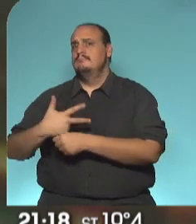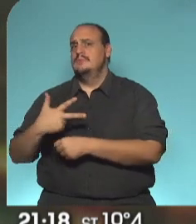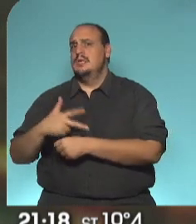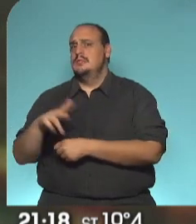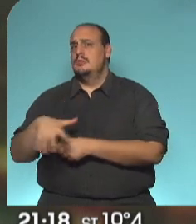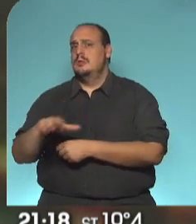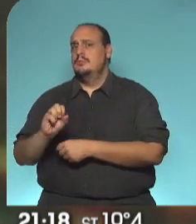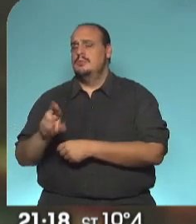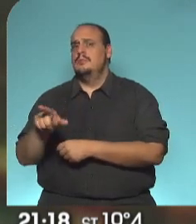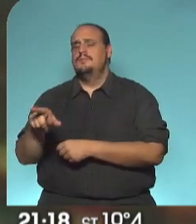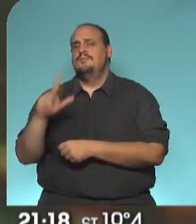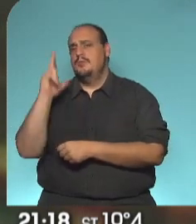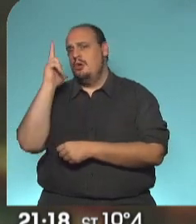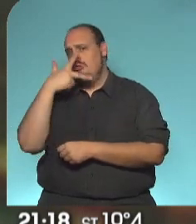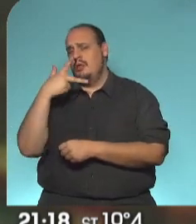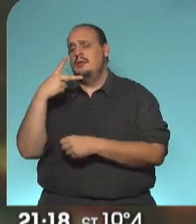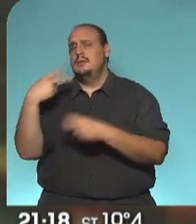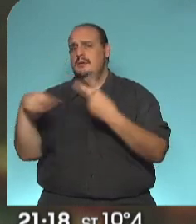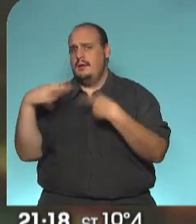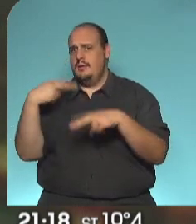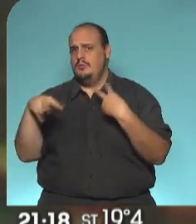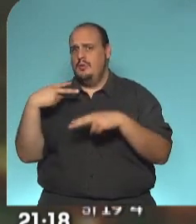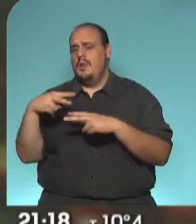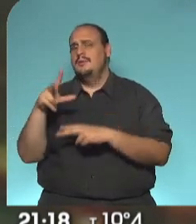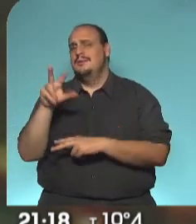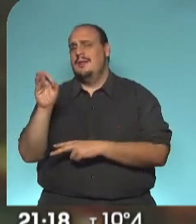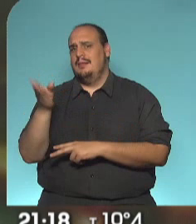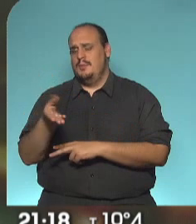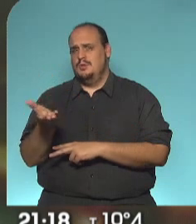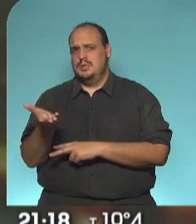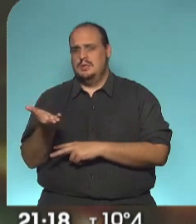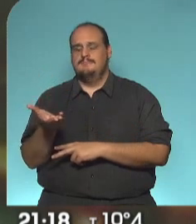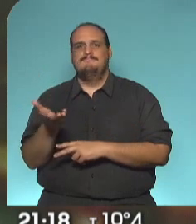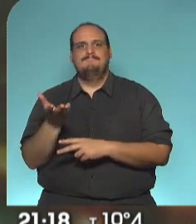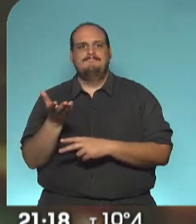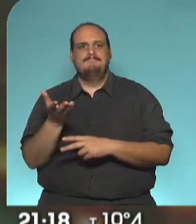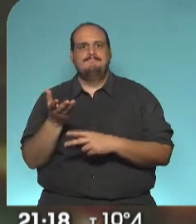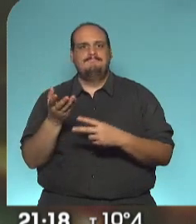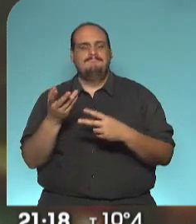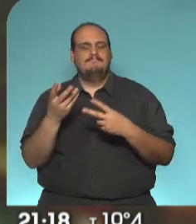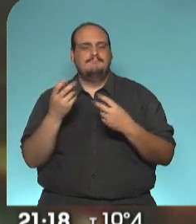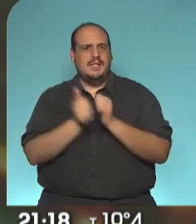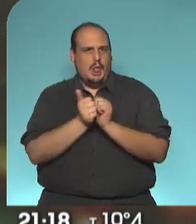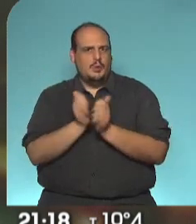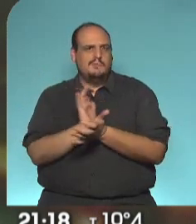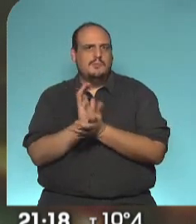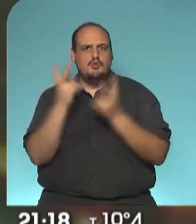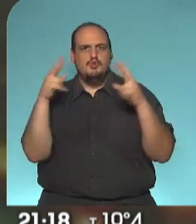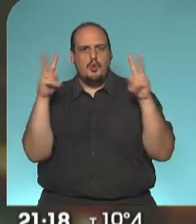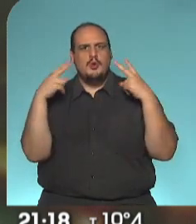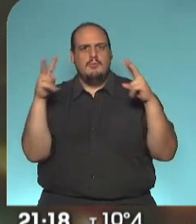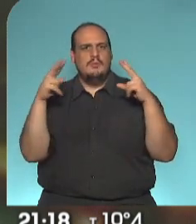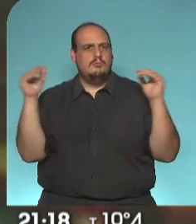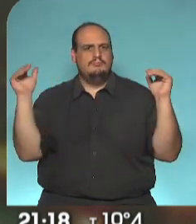aparece la industria hotelera y los restaurantes con un 30% claro la actividad turística ha caído por completo el